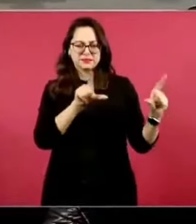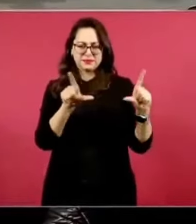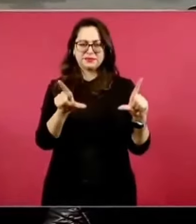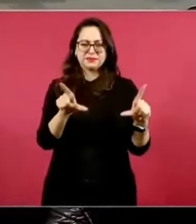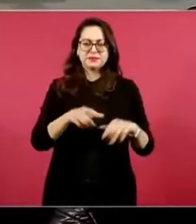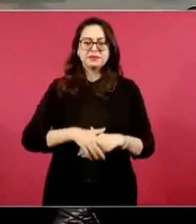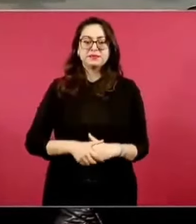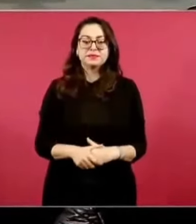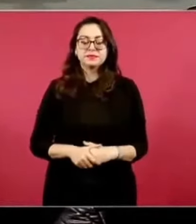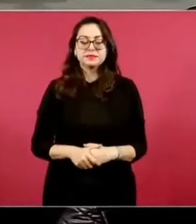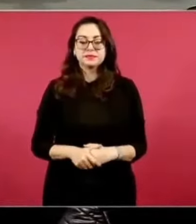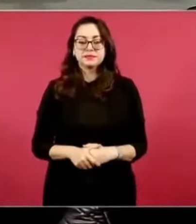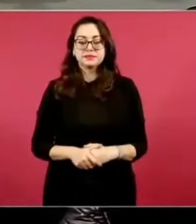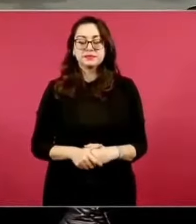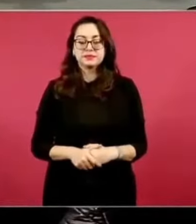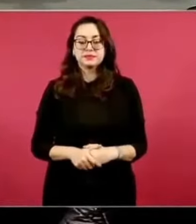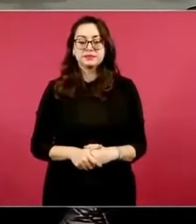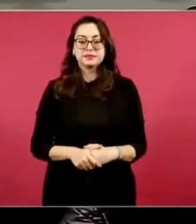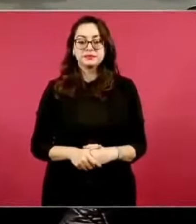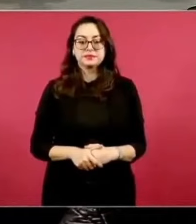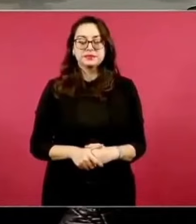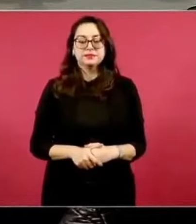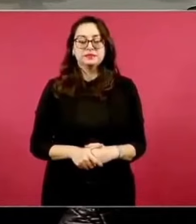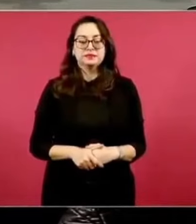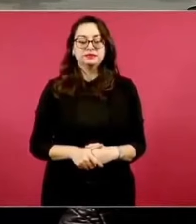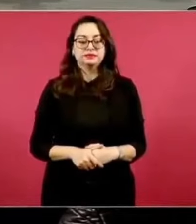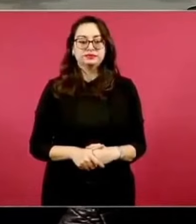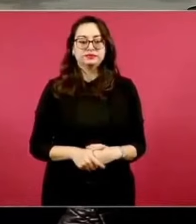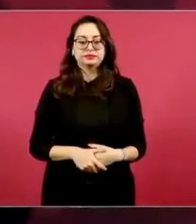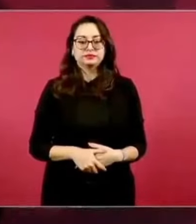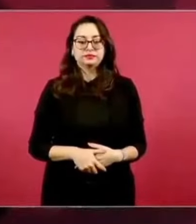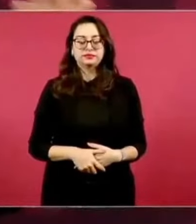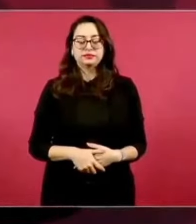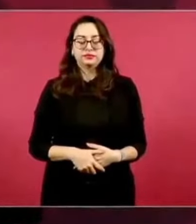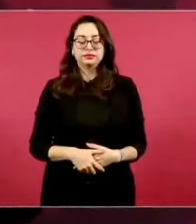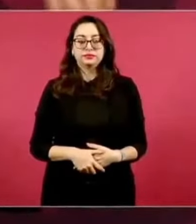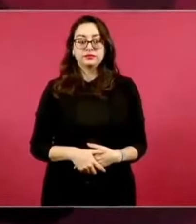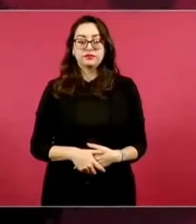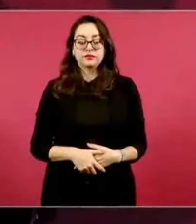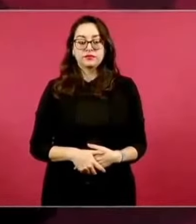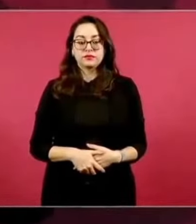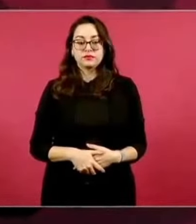Universal resulta que están muy molestos bueno